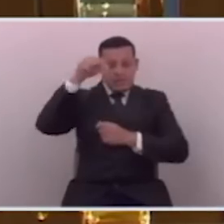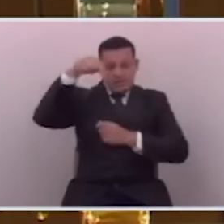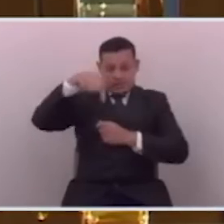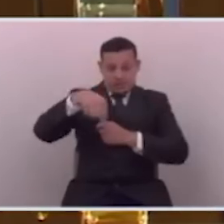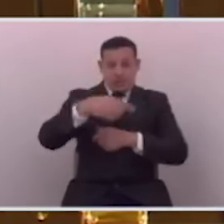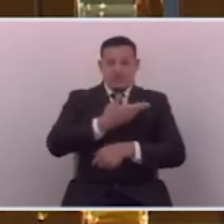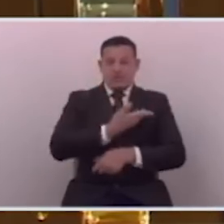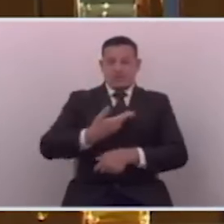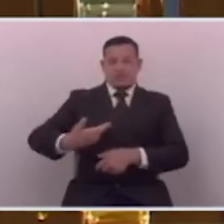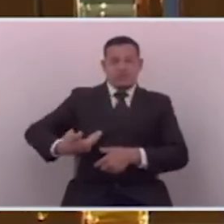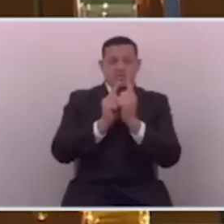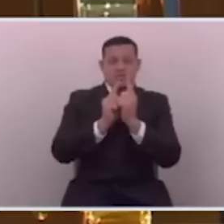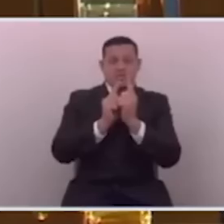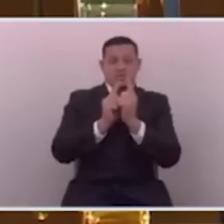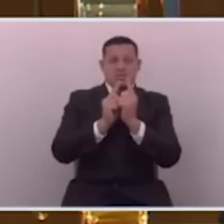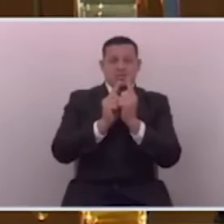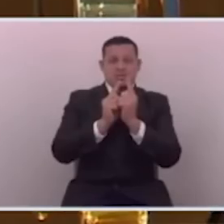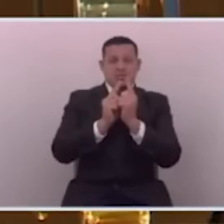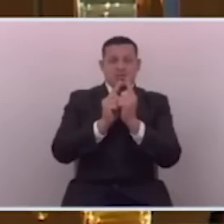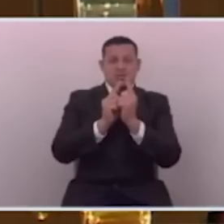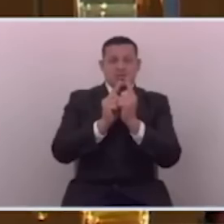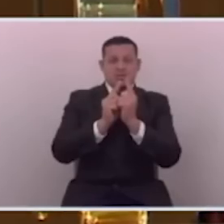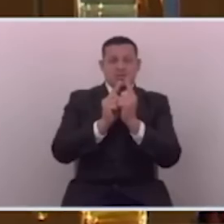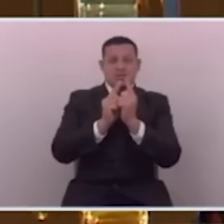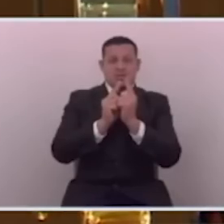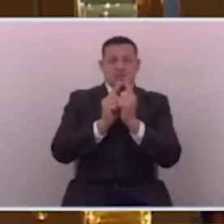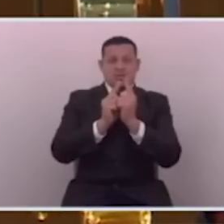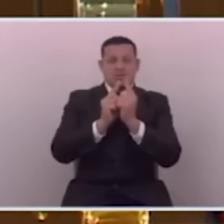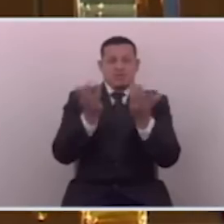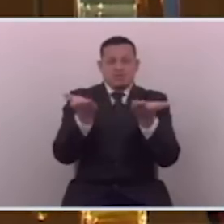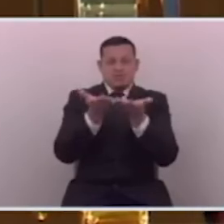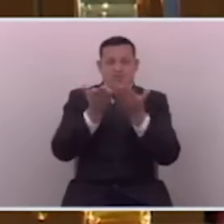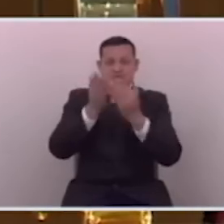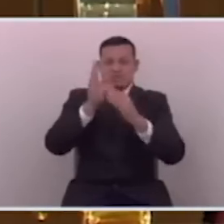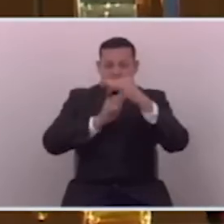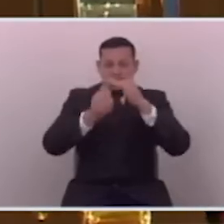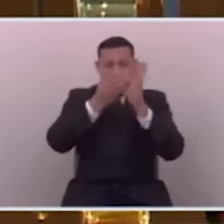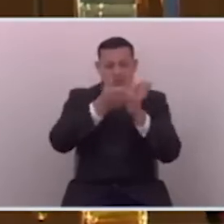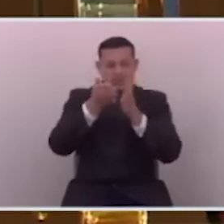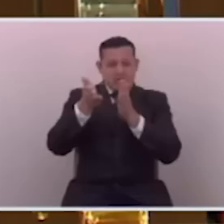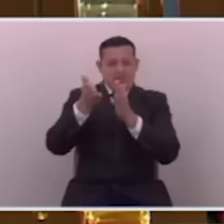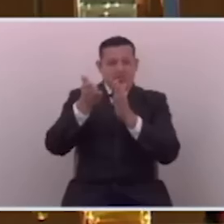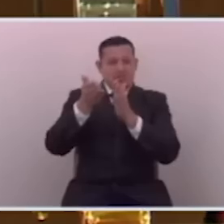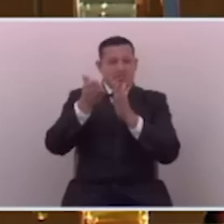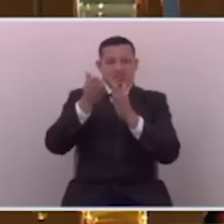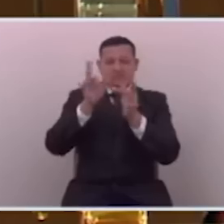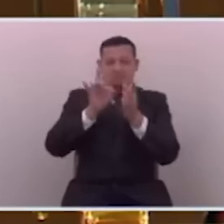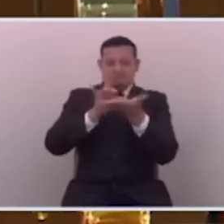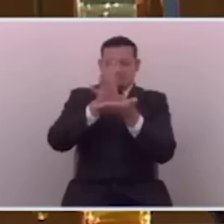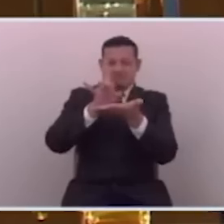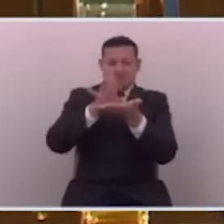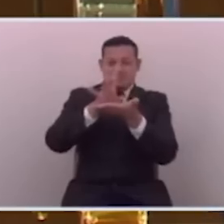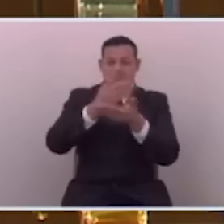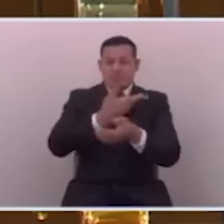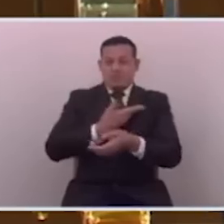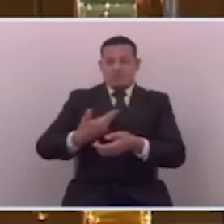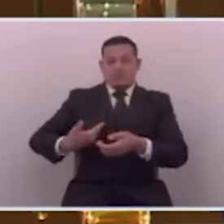es presidente Nayib Bukele, que armó el tamal para desprestigiar al presidente Bukele en ese